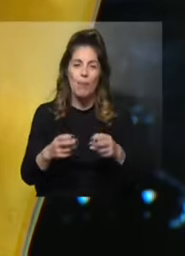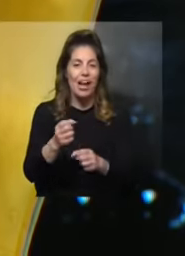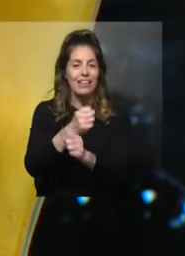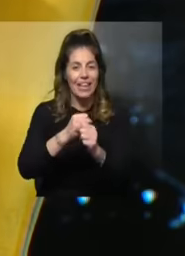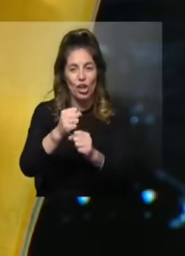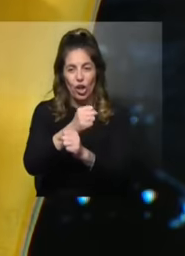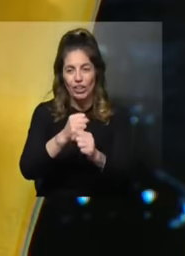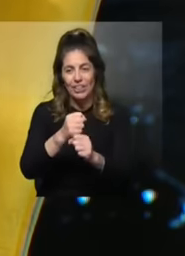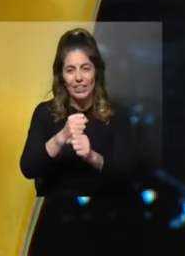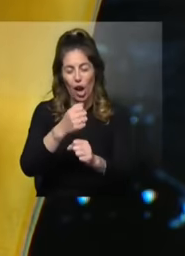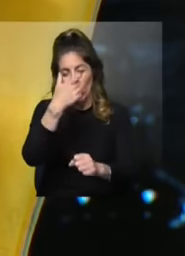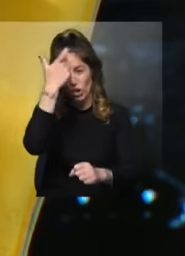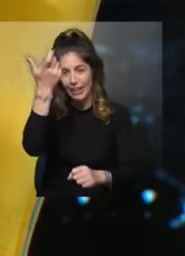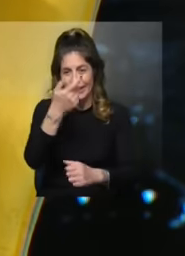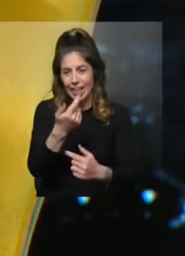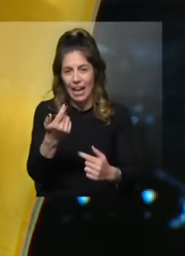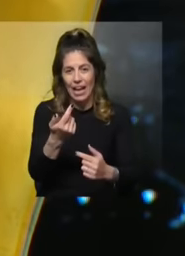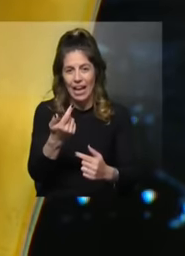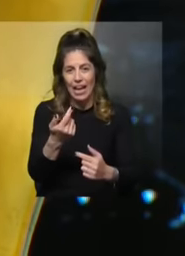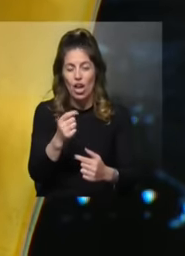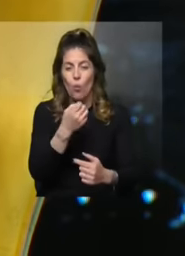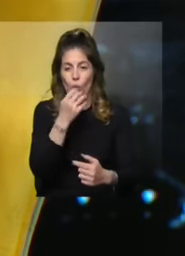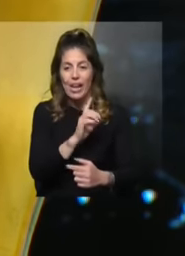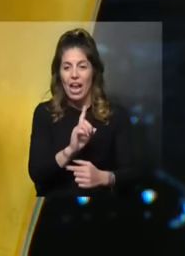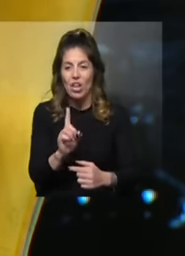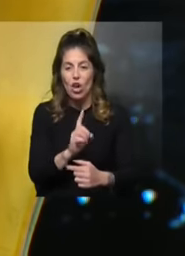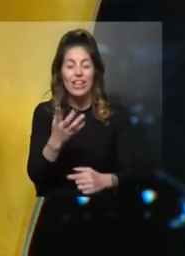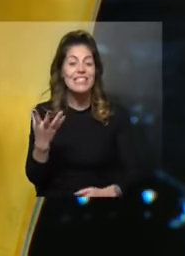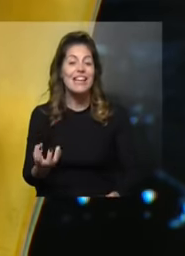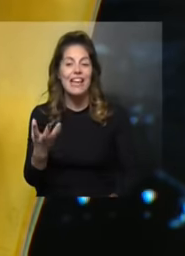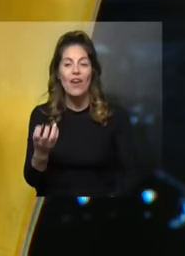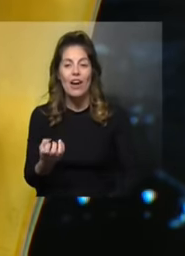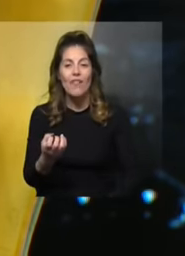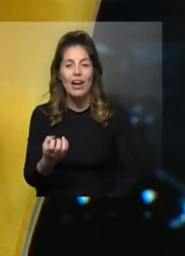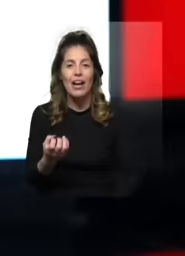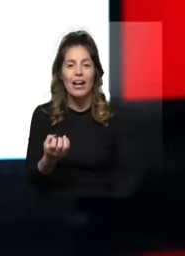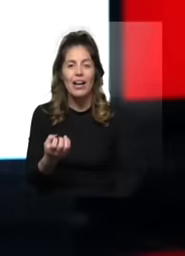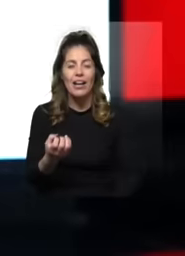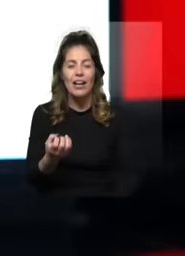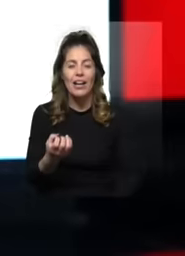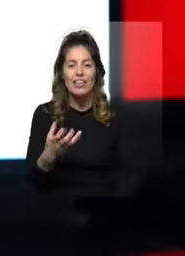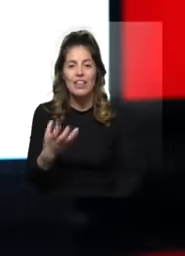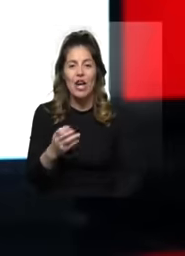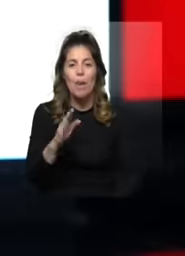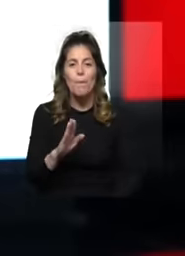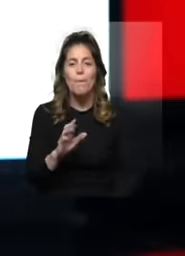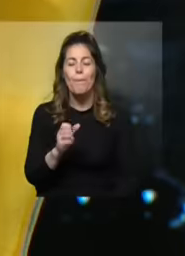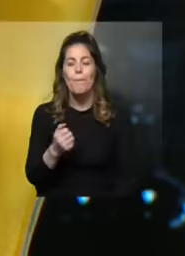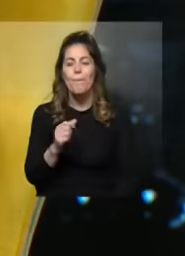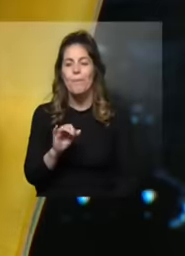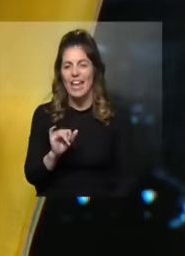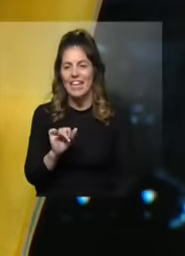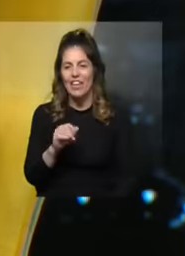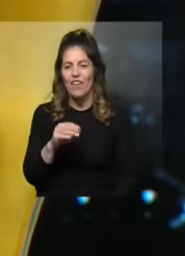o la técnica, si lo querés, no era lo suficientemente buena, que se grababa el playback. Sí. Que se grababa en los